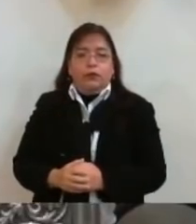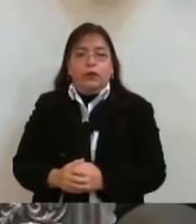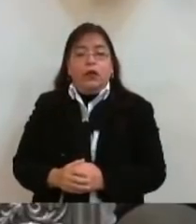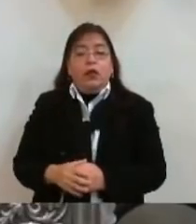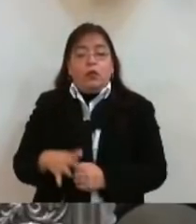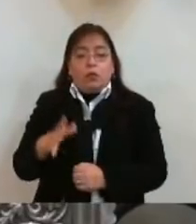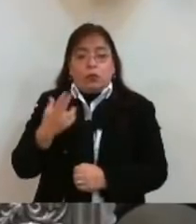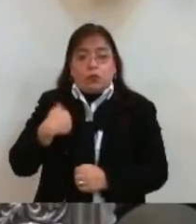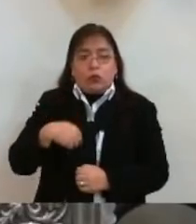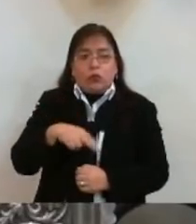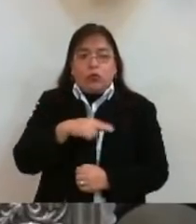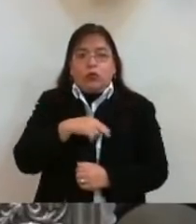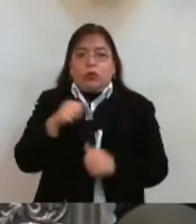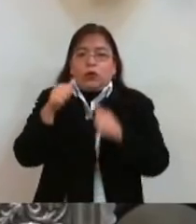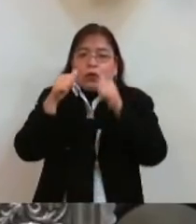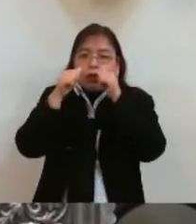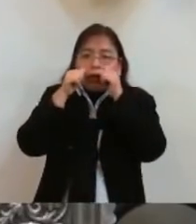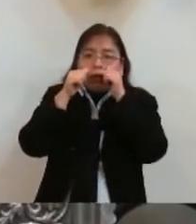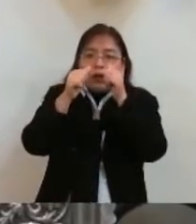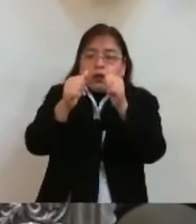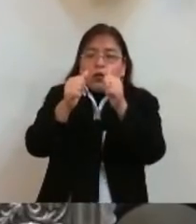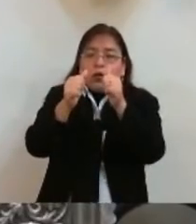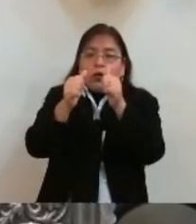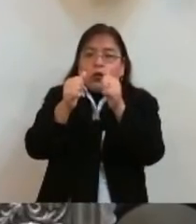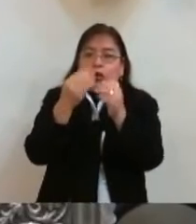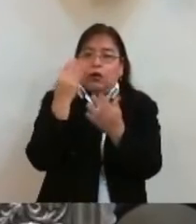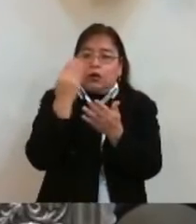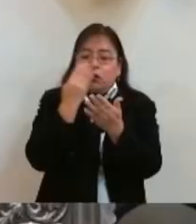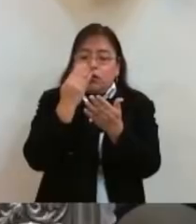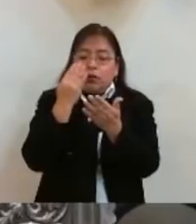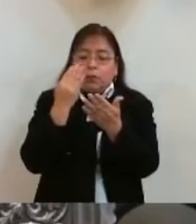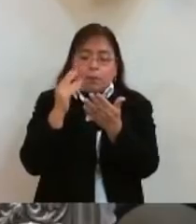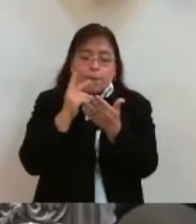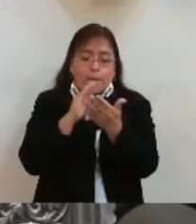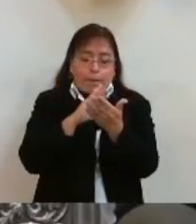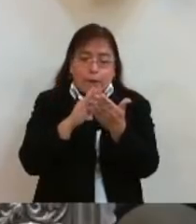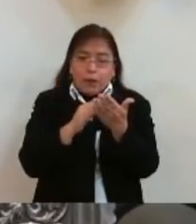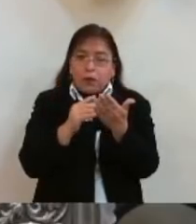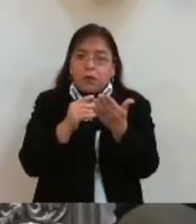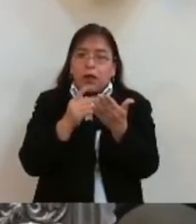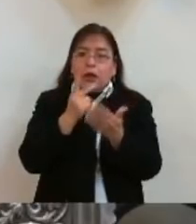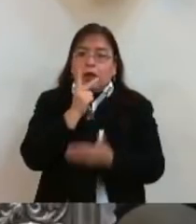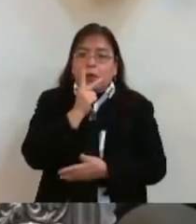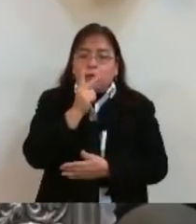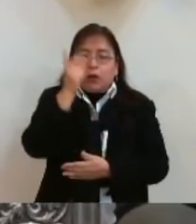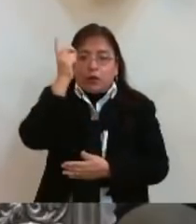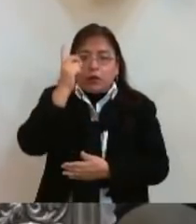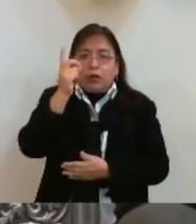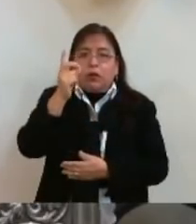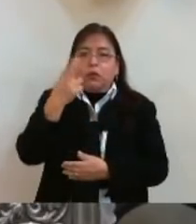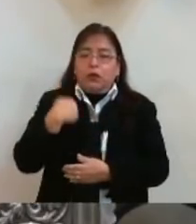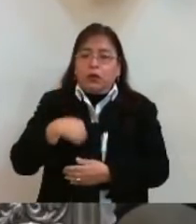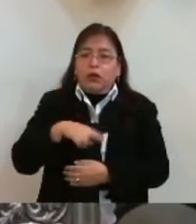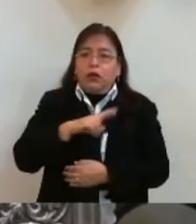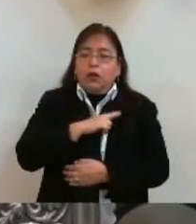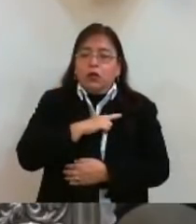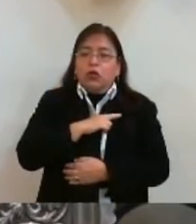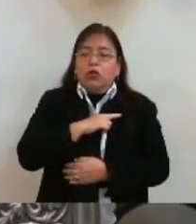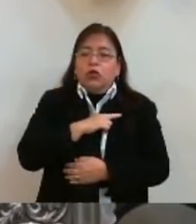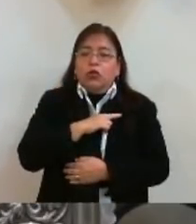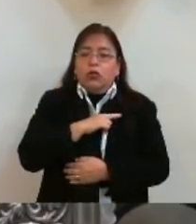de Dios, que nos conduce a encontrarnos con el